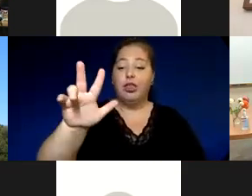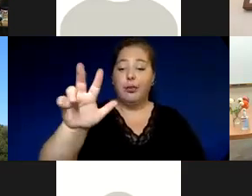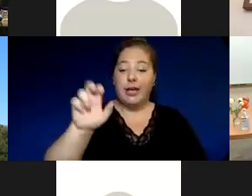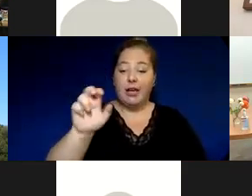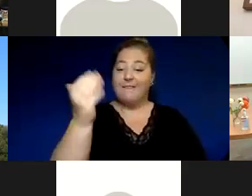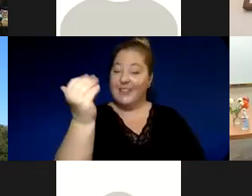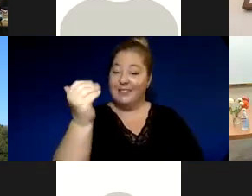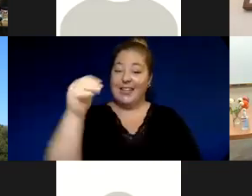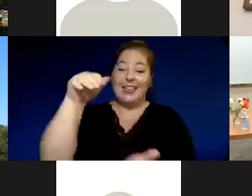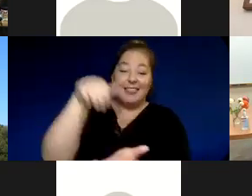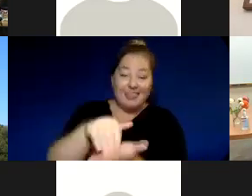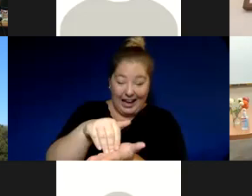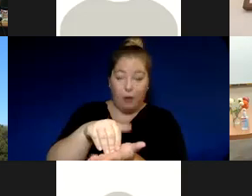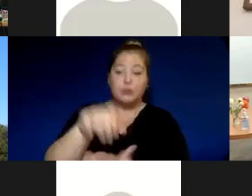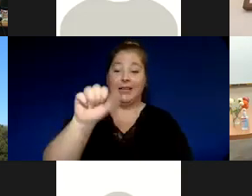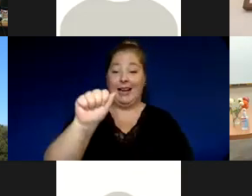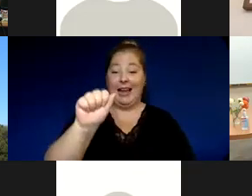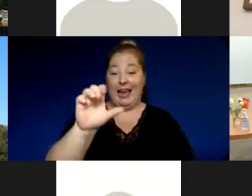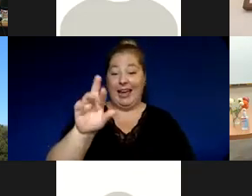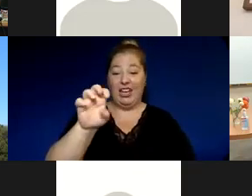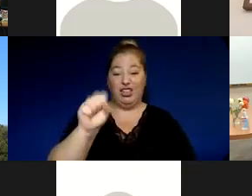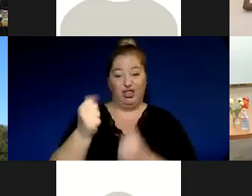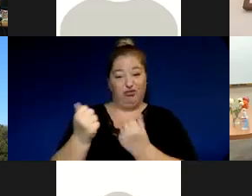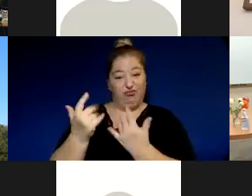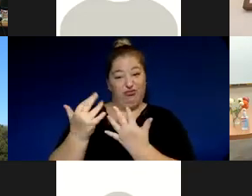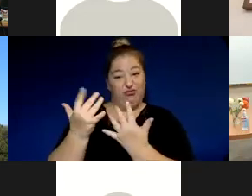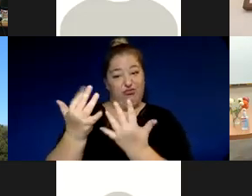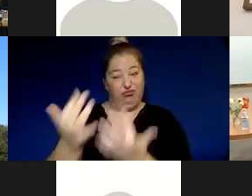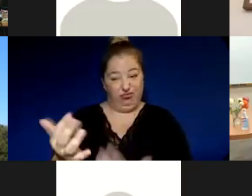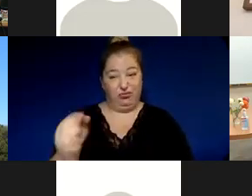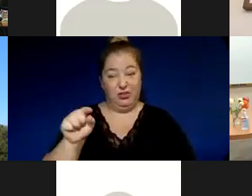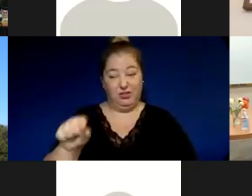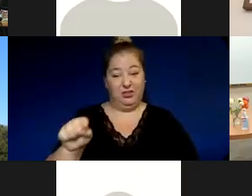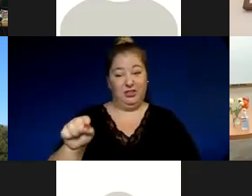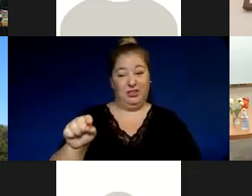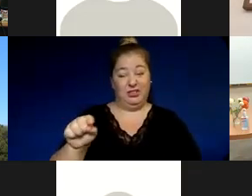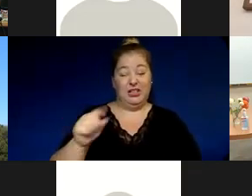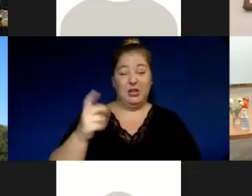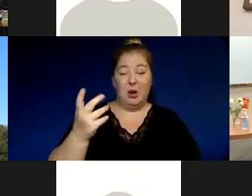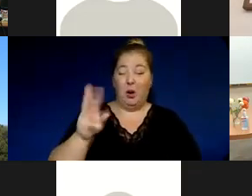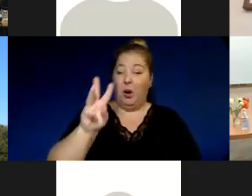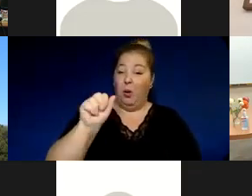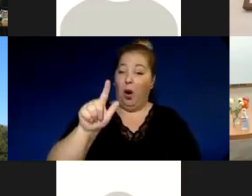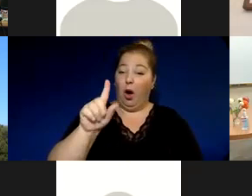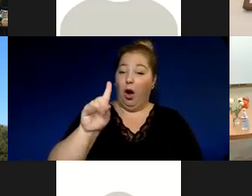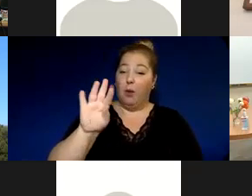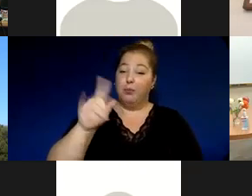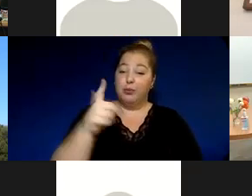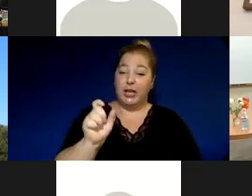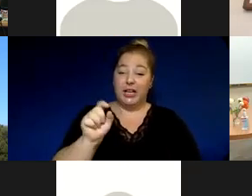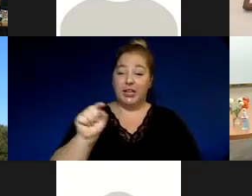314 mil acres se han quemado hasta hoy y unas 150 se han comunicado en